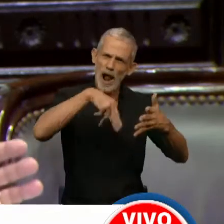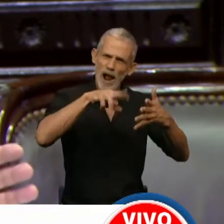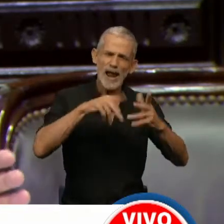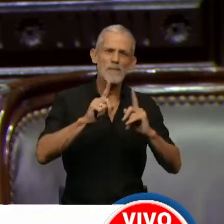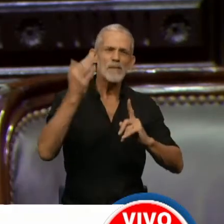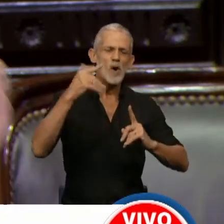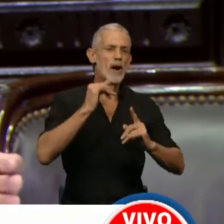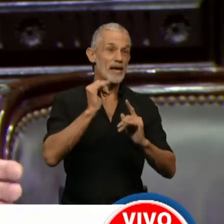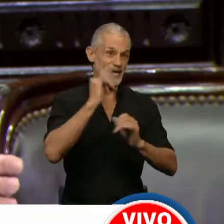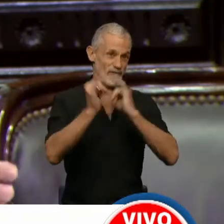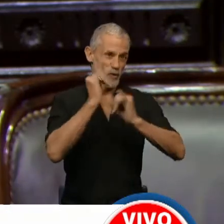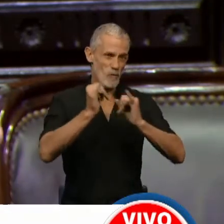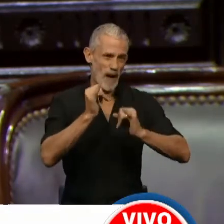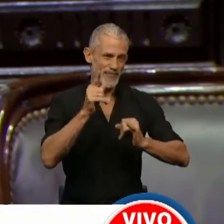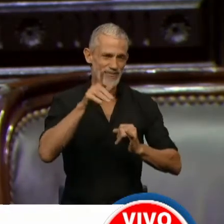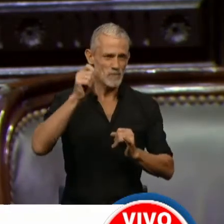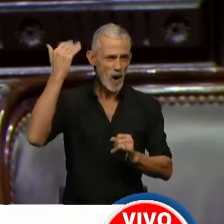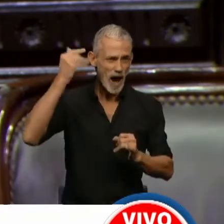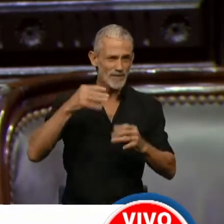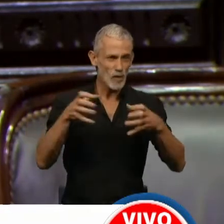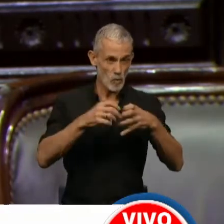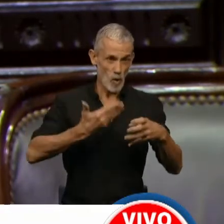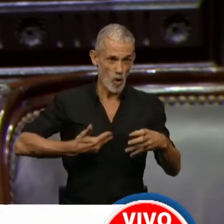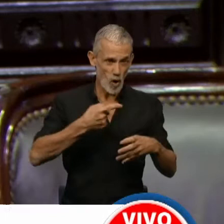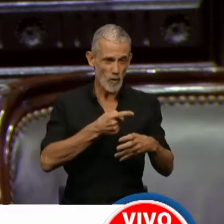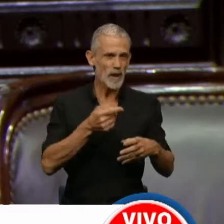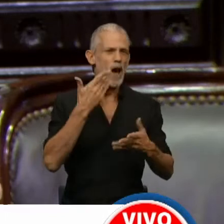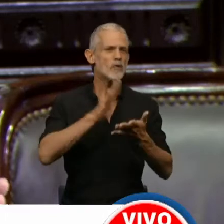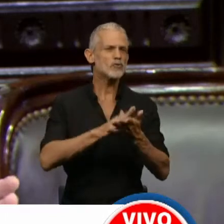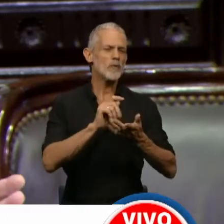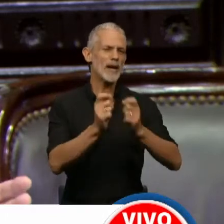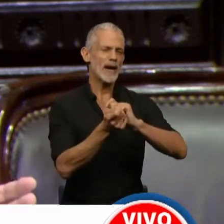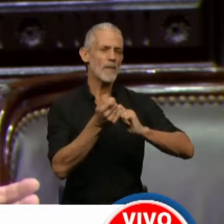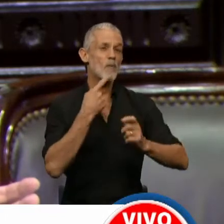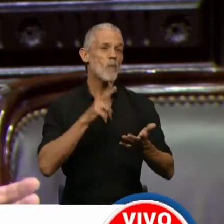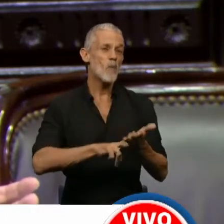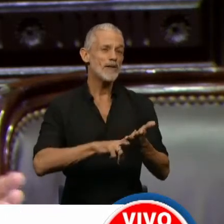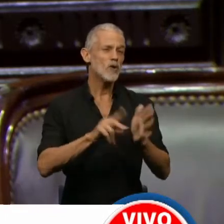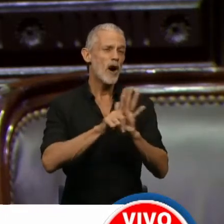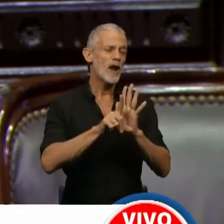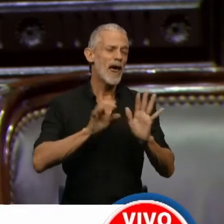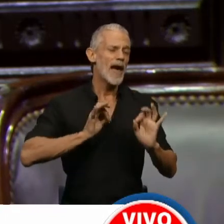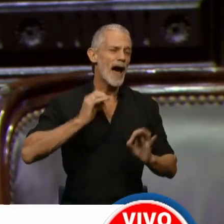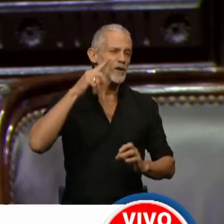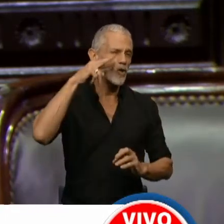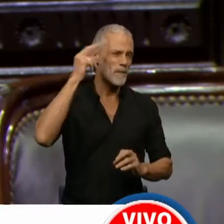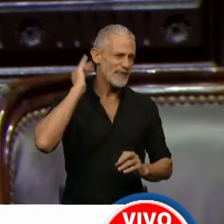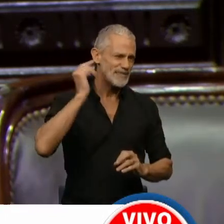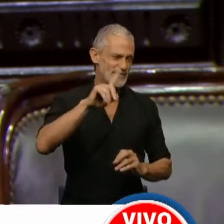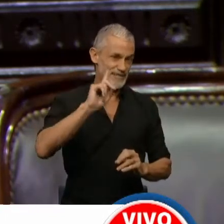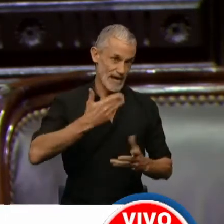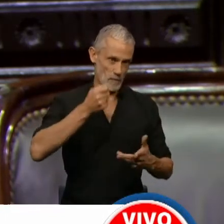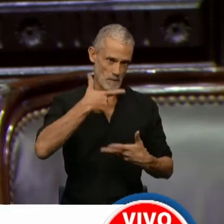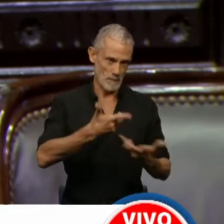dijo el miembro informante en ese momento del oficialismo cuando se trató la reforma tributaria del año 2016, taxativamente